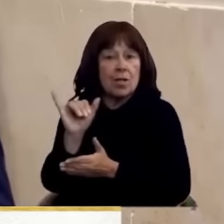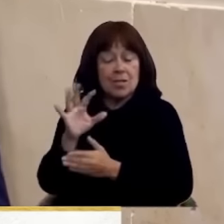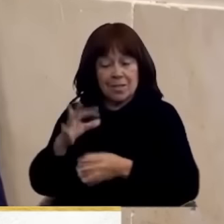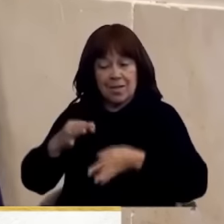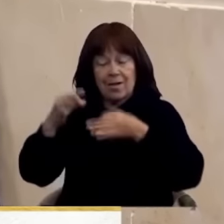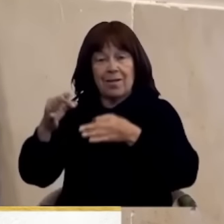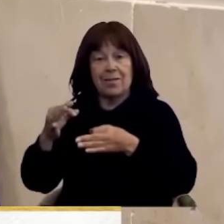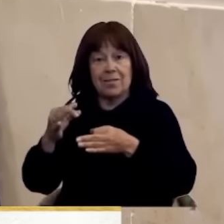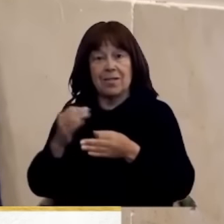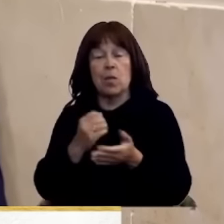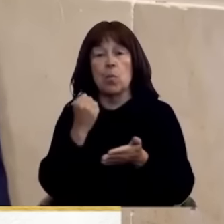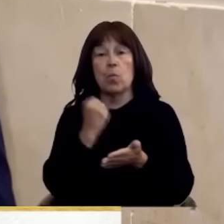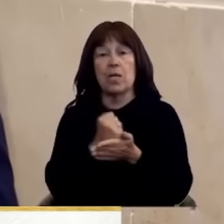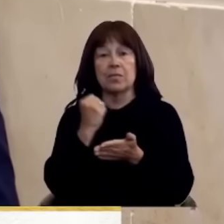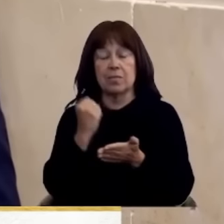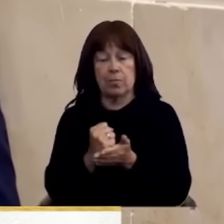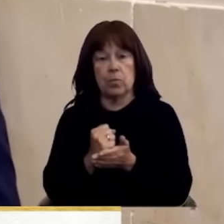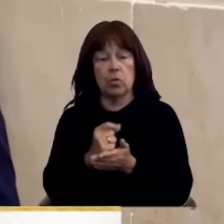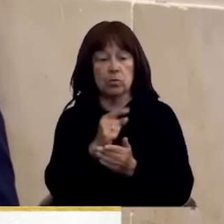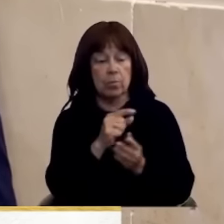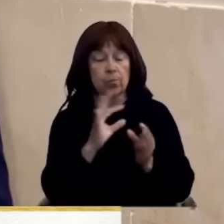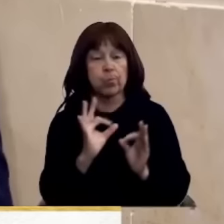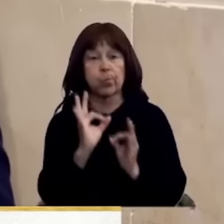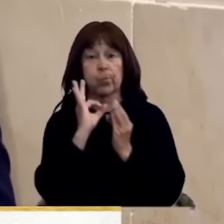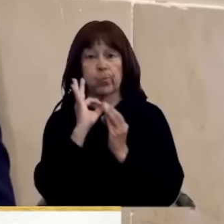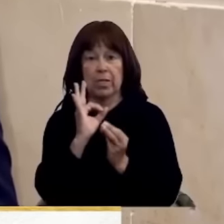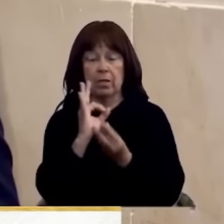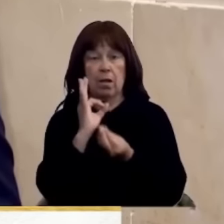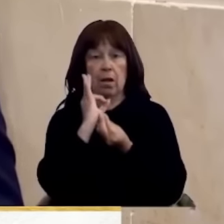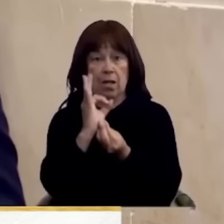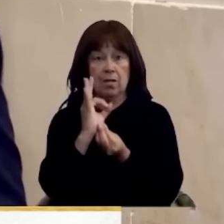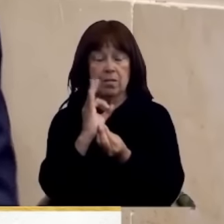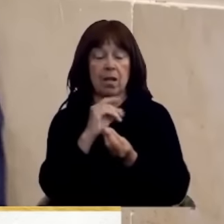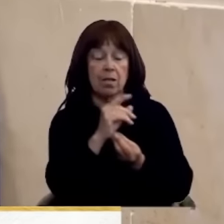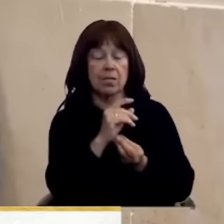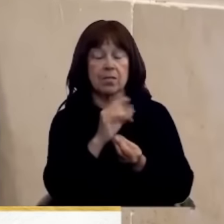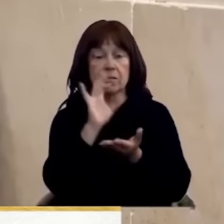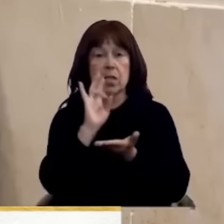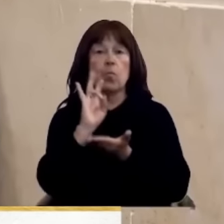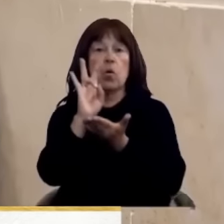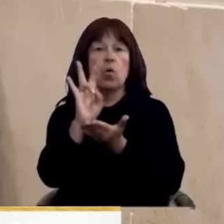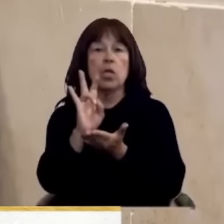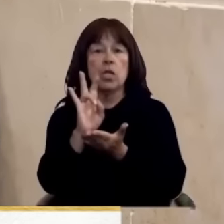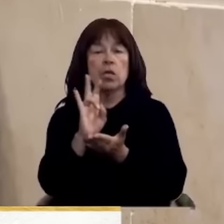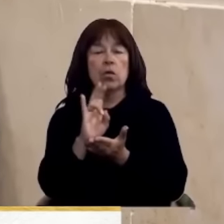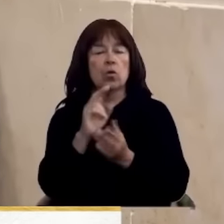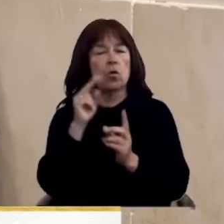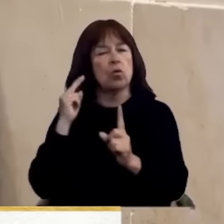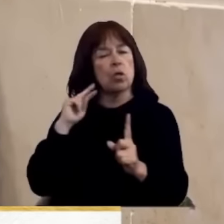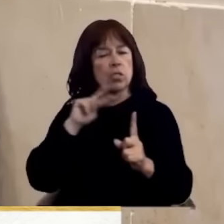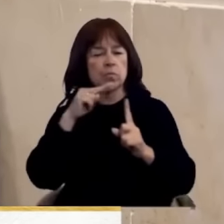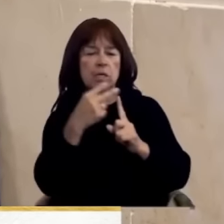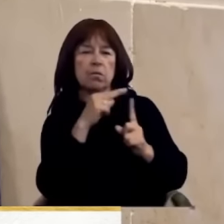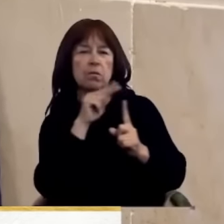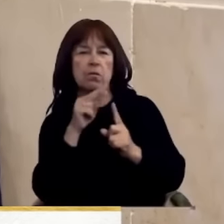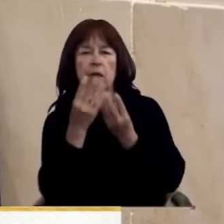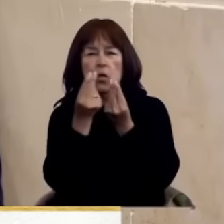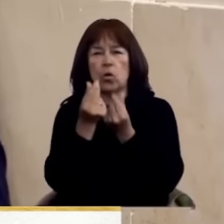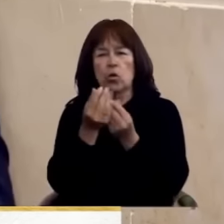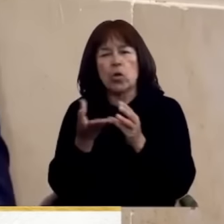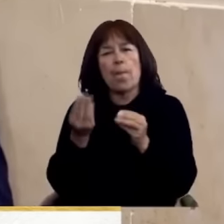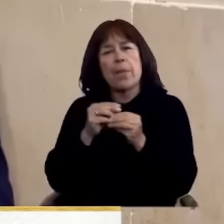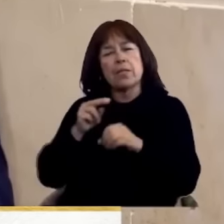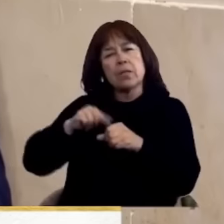garantizan un pasaporte de muy buena calidad. Y ese modelo lo que implica, obviamente desde la perspectiva económica, más ahorros, pero también